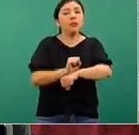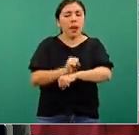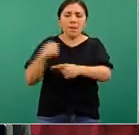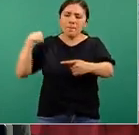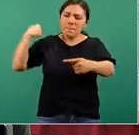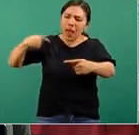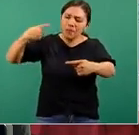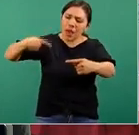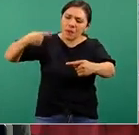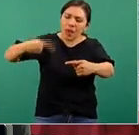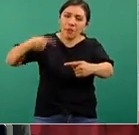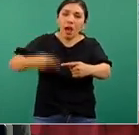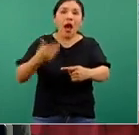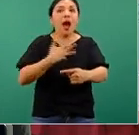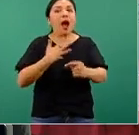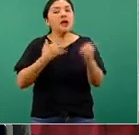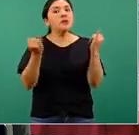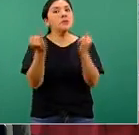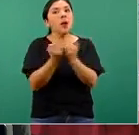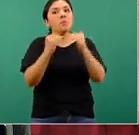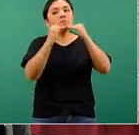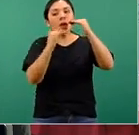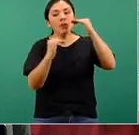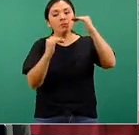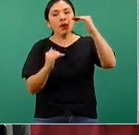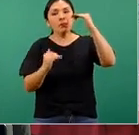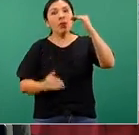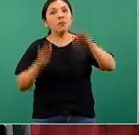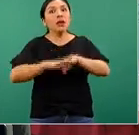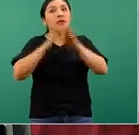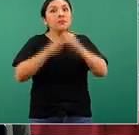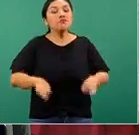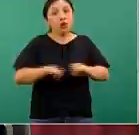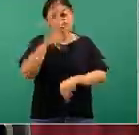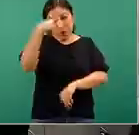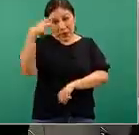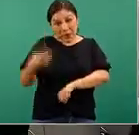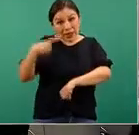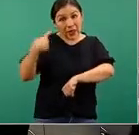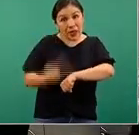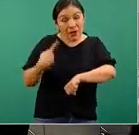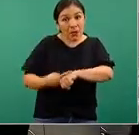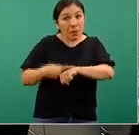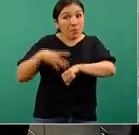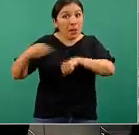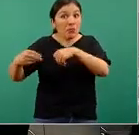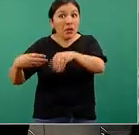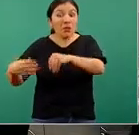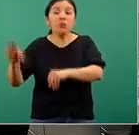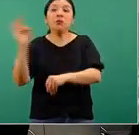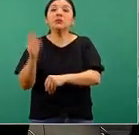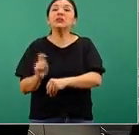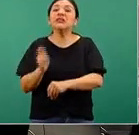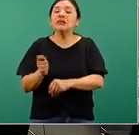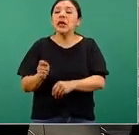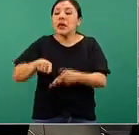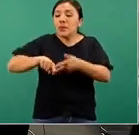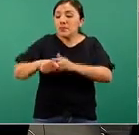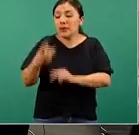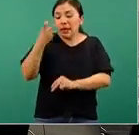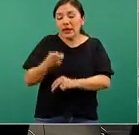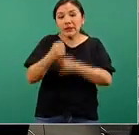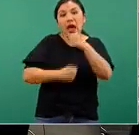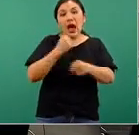las que tenemos un descenso importante de la epidemia prácticamente desde que inició el